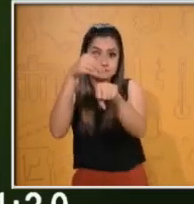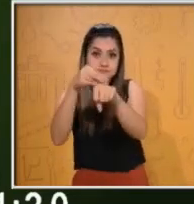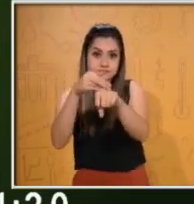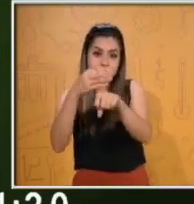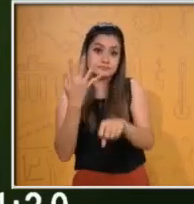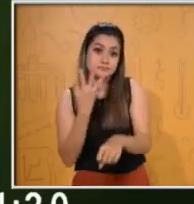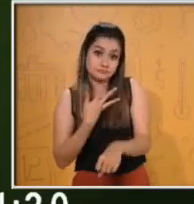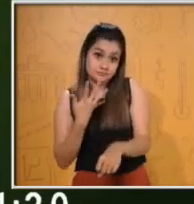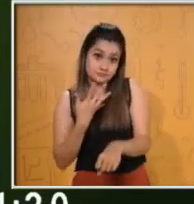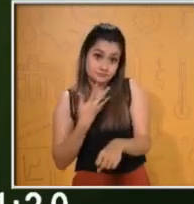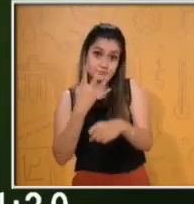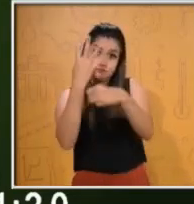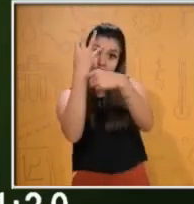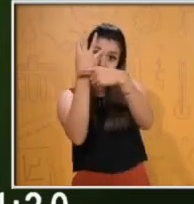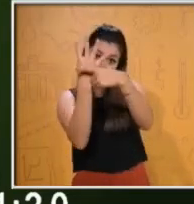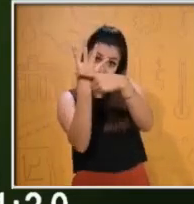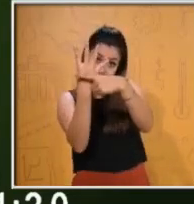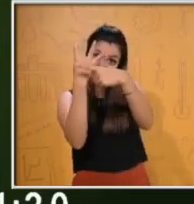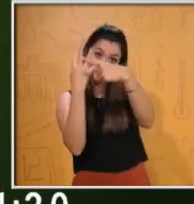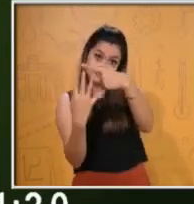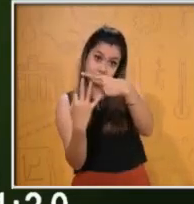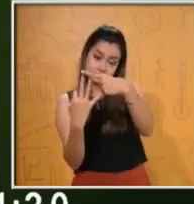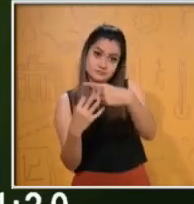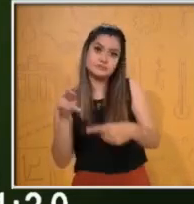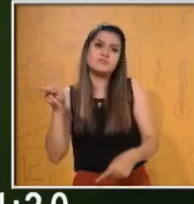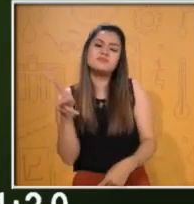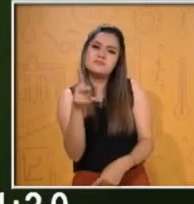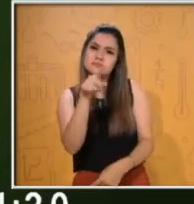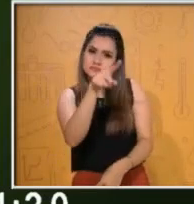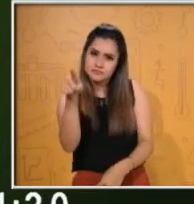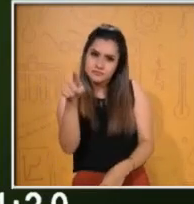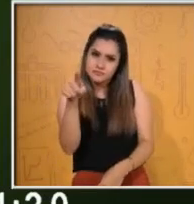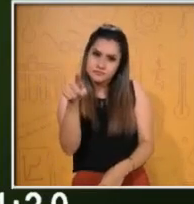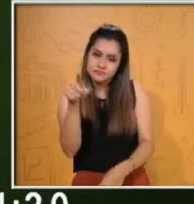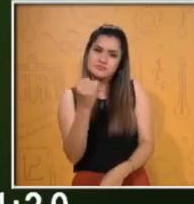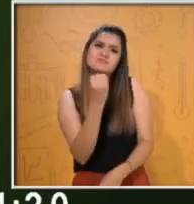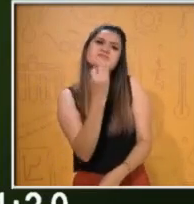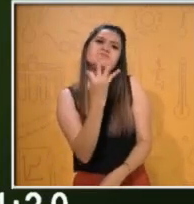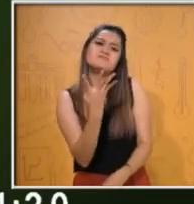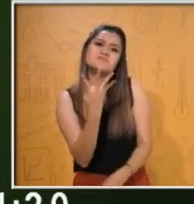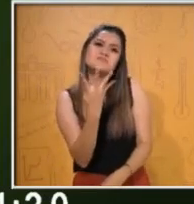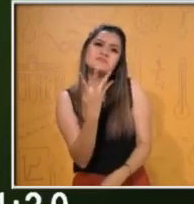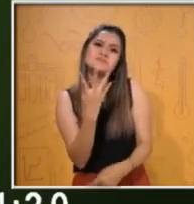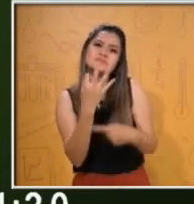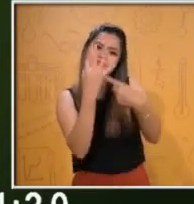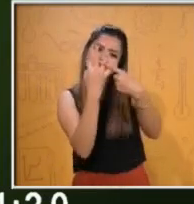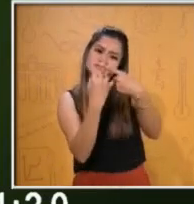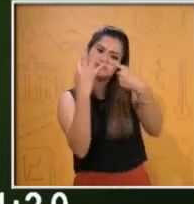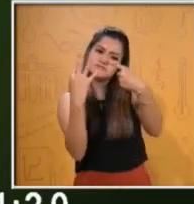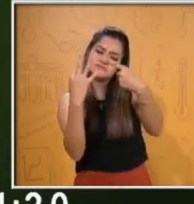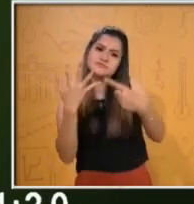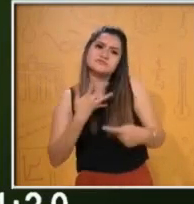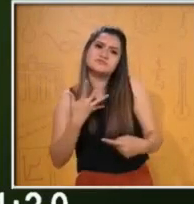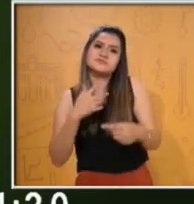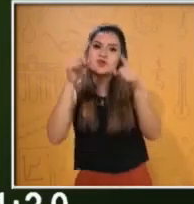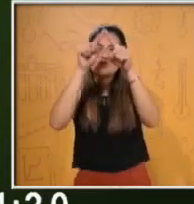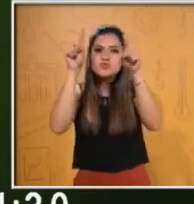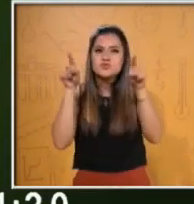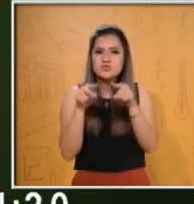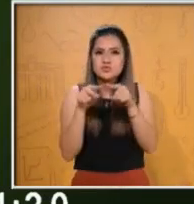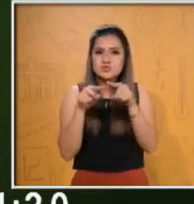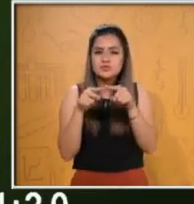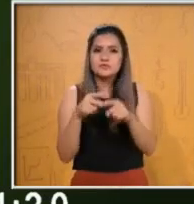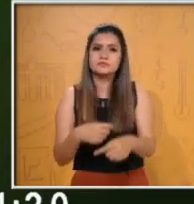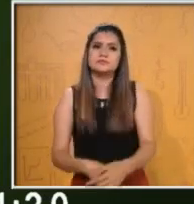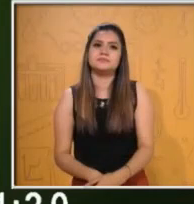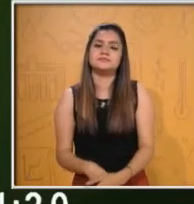4/3. Y te pregunto ahora, ¿cuántos tercios tiene un entero? A ver, otra vez